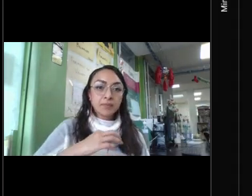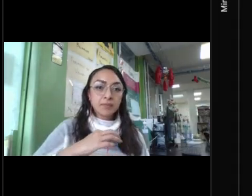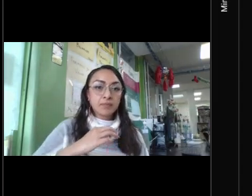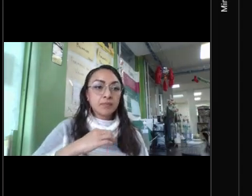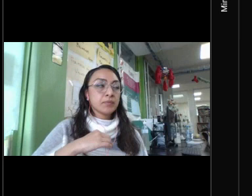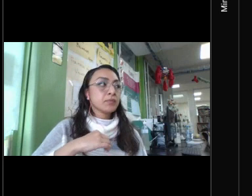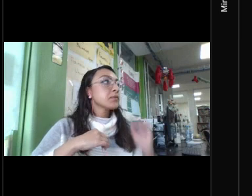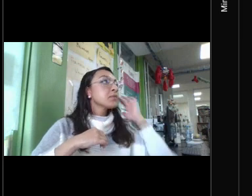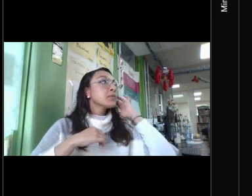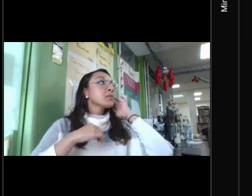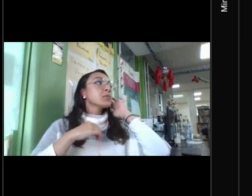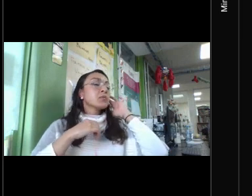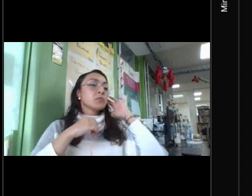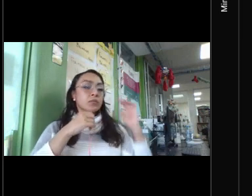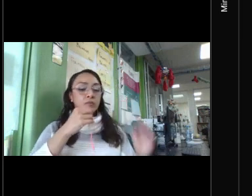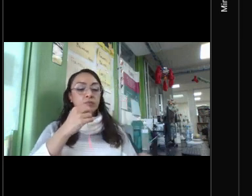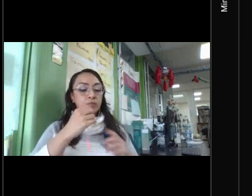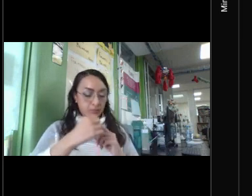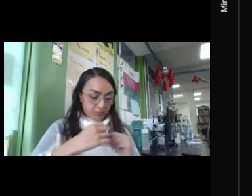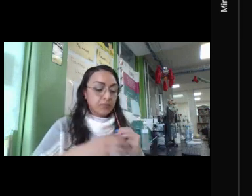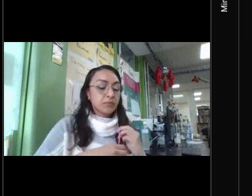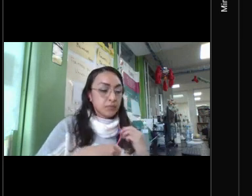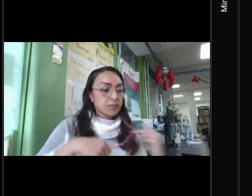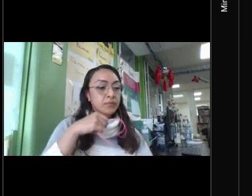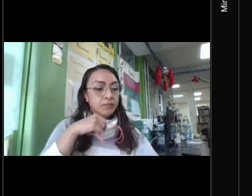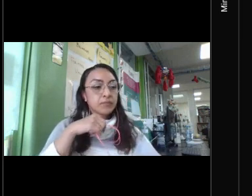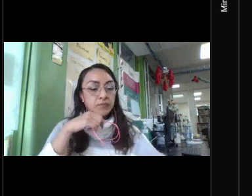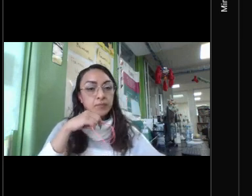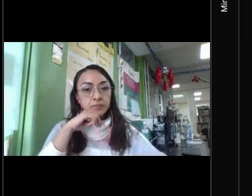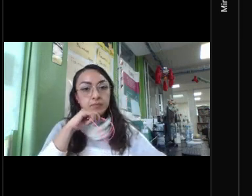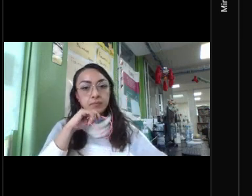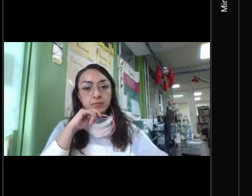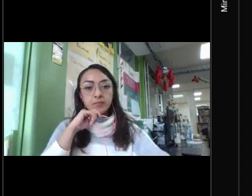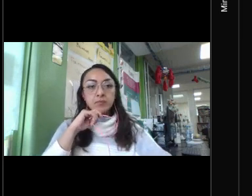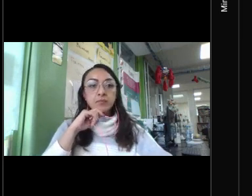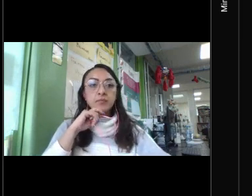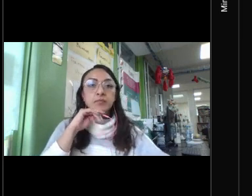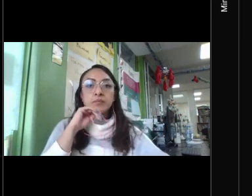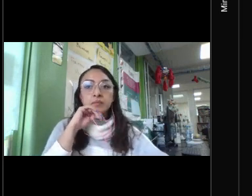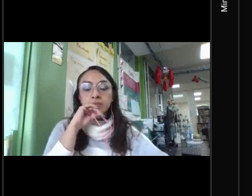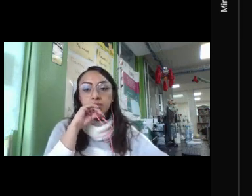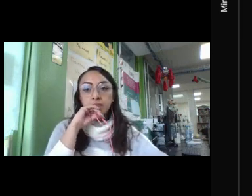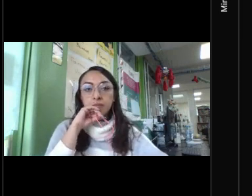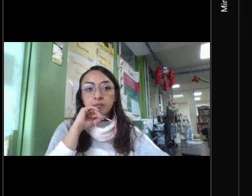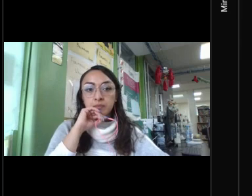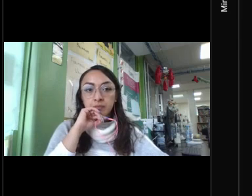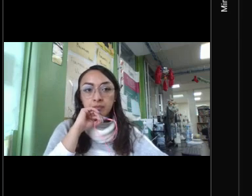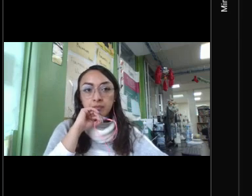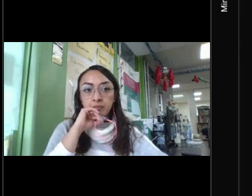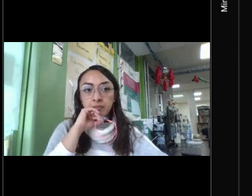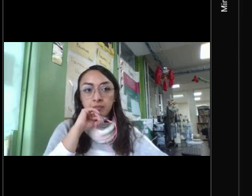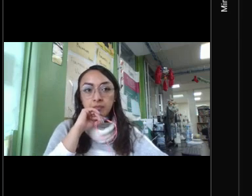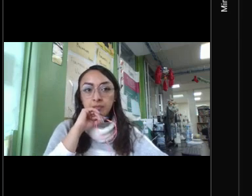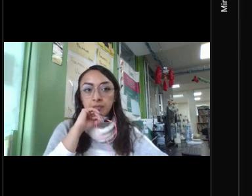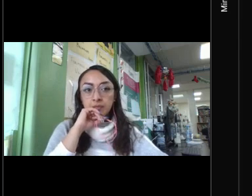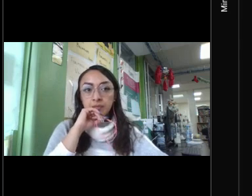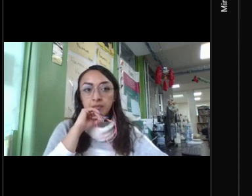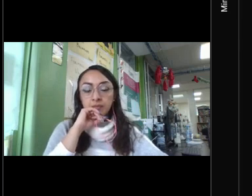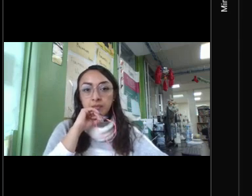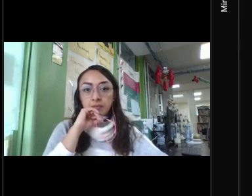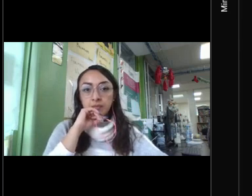hacerlo leer y escribir, ¿sabe? Y en lo de leer los labios, pues igual, ¿no? O sea, yo le